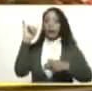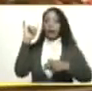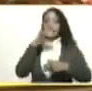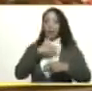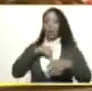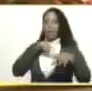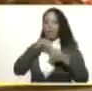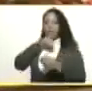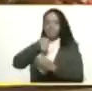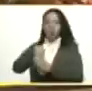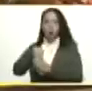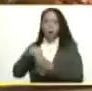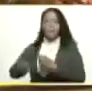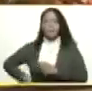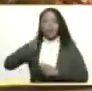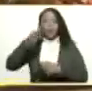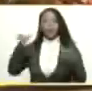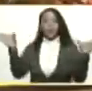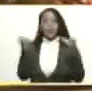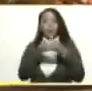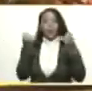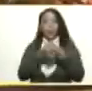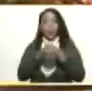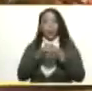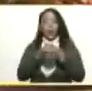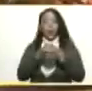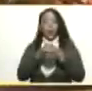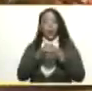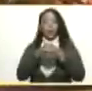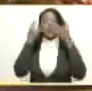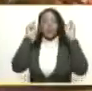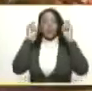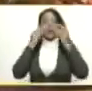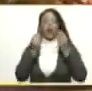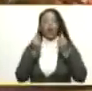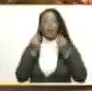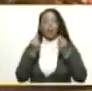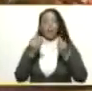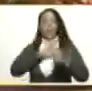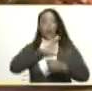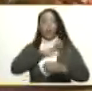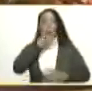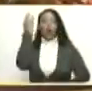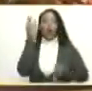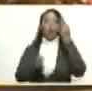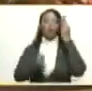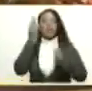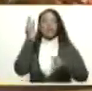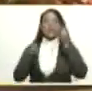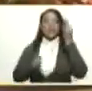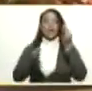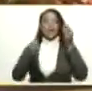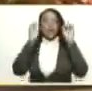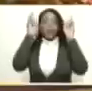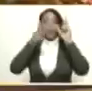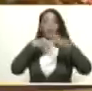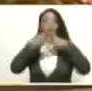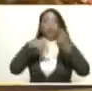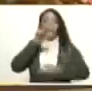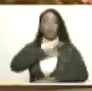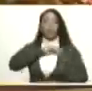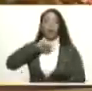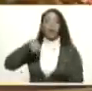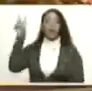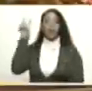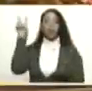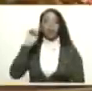en importantes sectores del aparato económico, del aparato judicial y del aparato político de Venezuela.